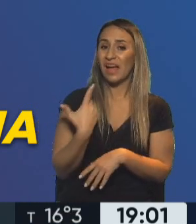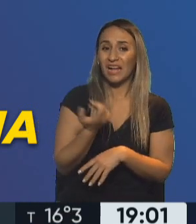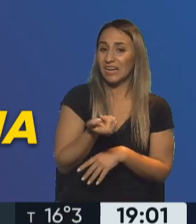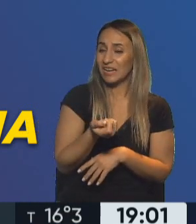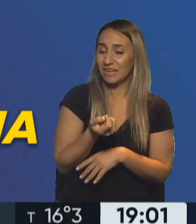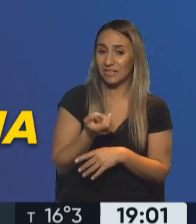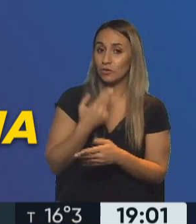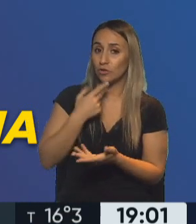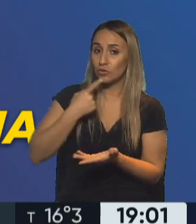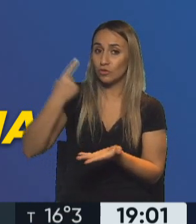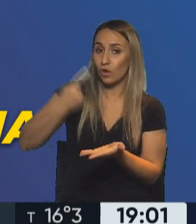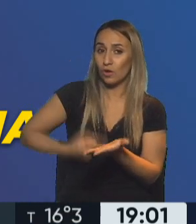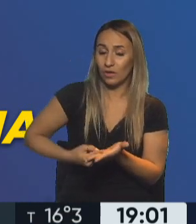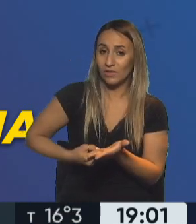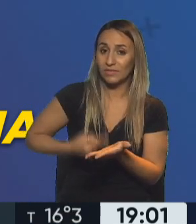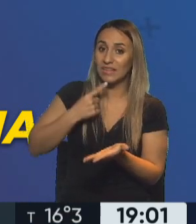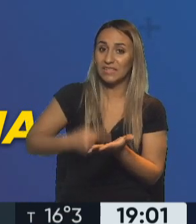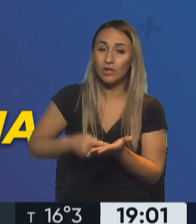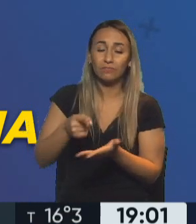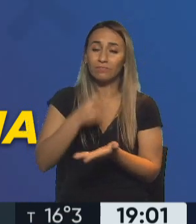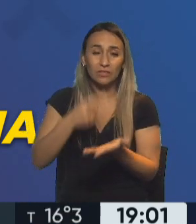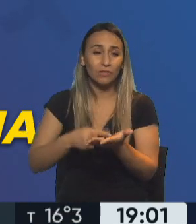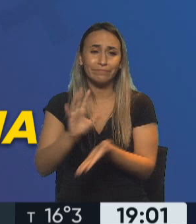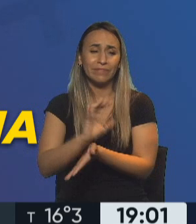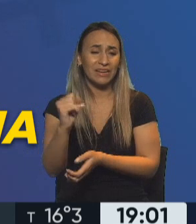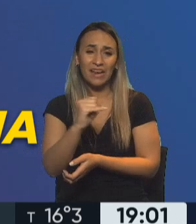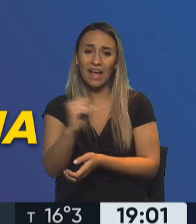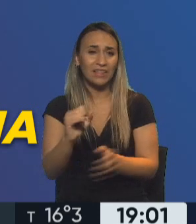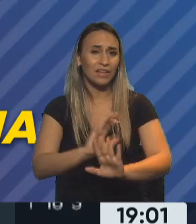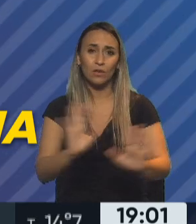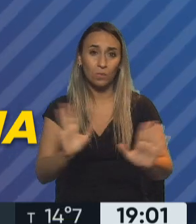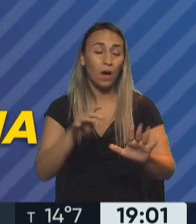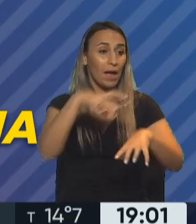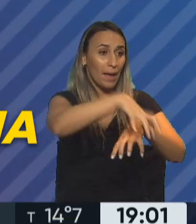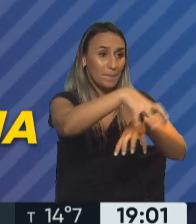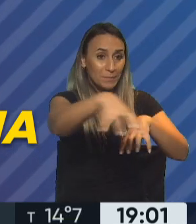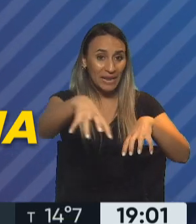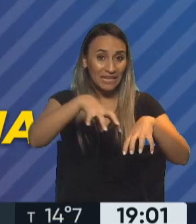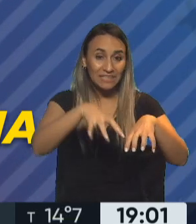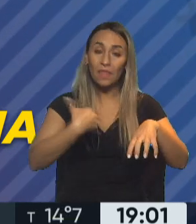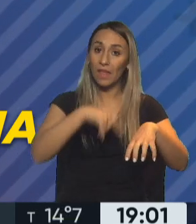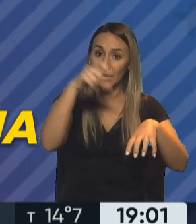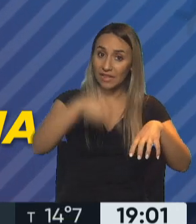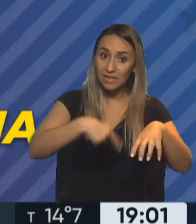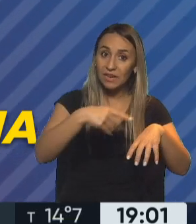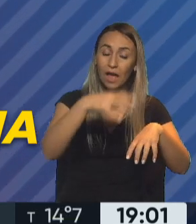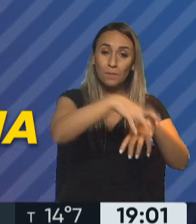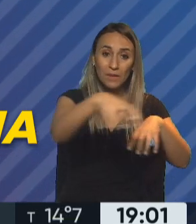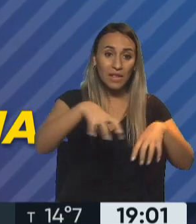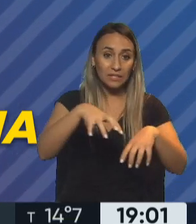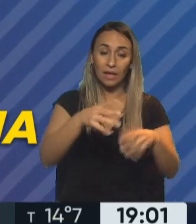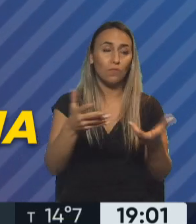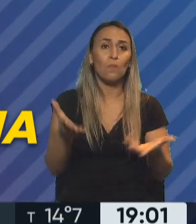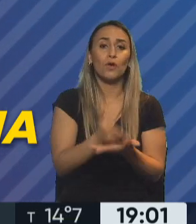resolución es una medida muy negativa para el funcionamiento habitual de las empresas establecidas en nuestro país. Desalienta